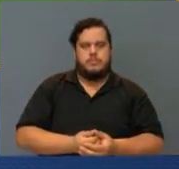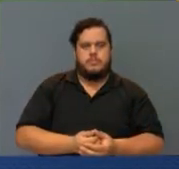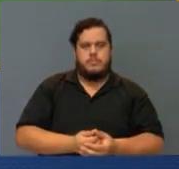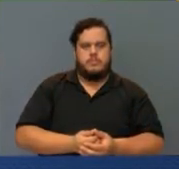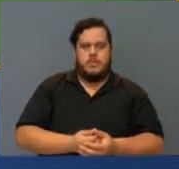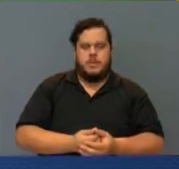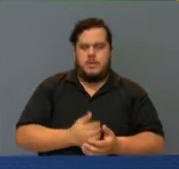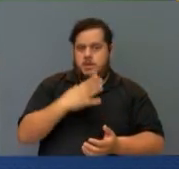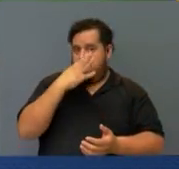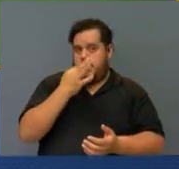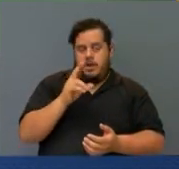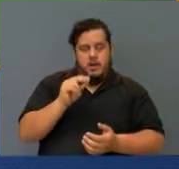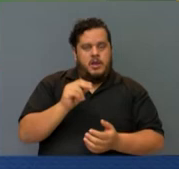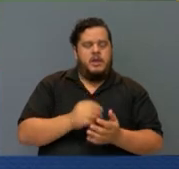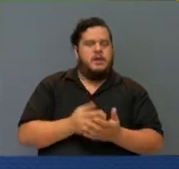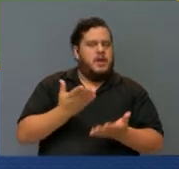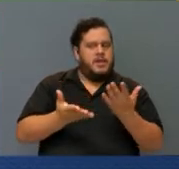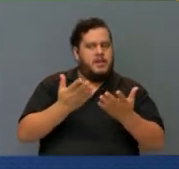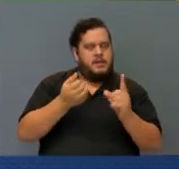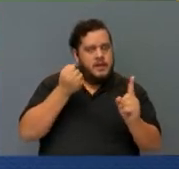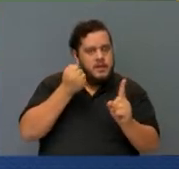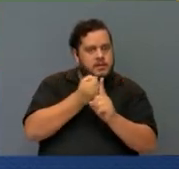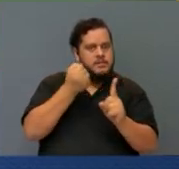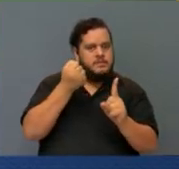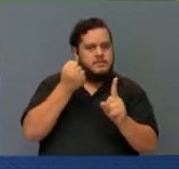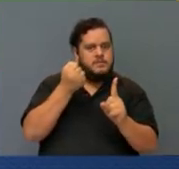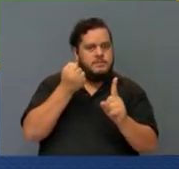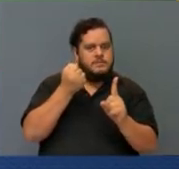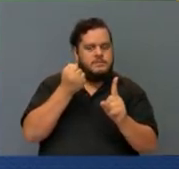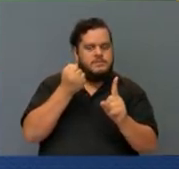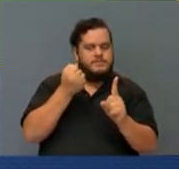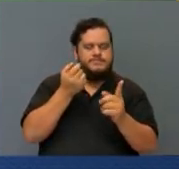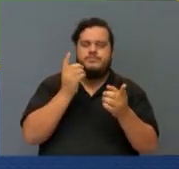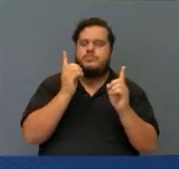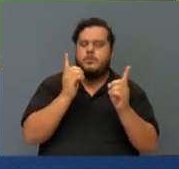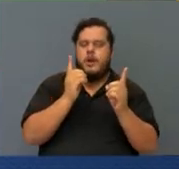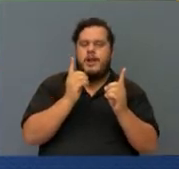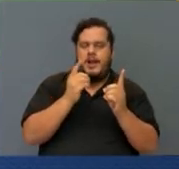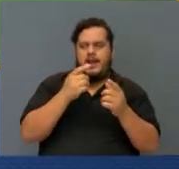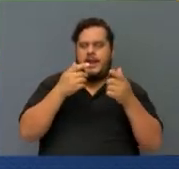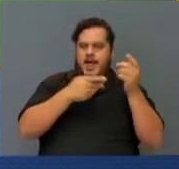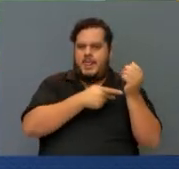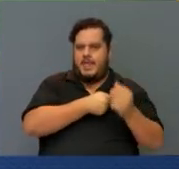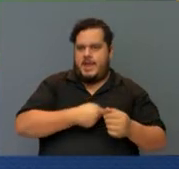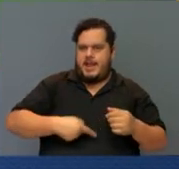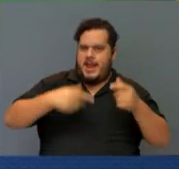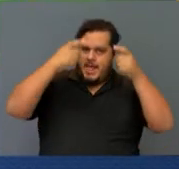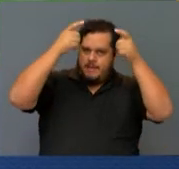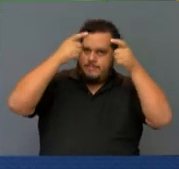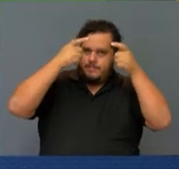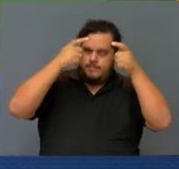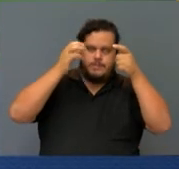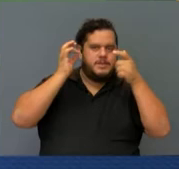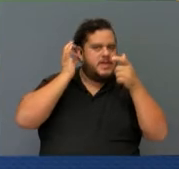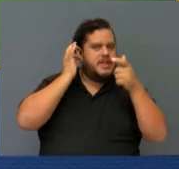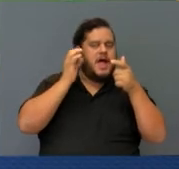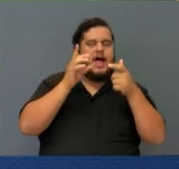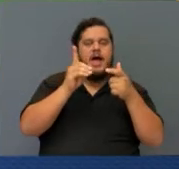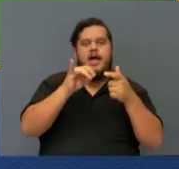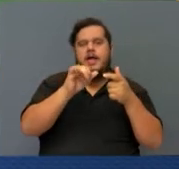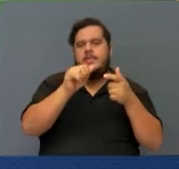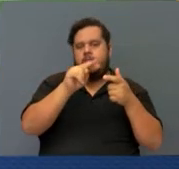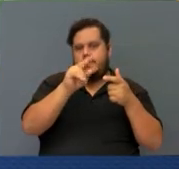y creo que no quizás impacto impacto la de la princesa diana pero pero no no no provocó por lo